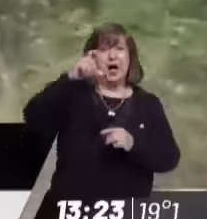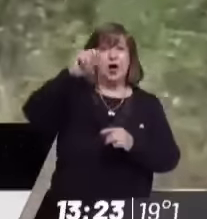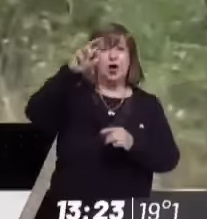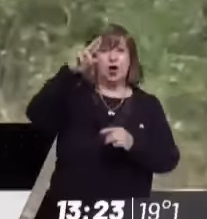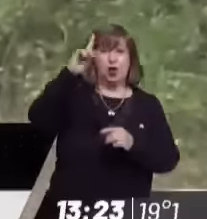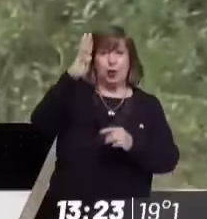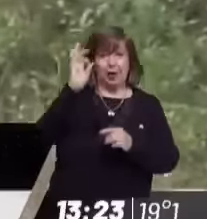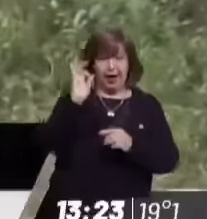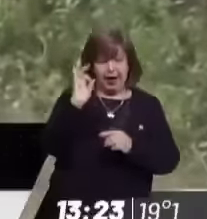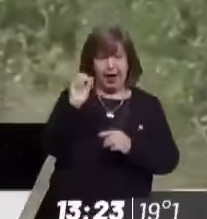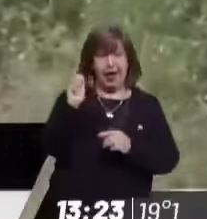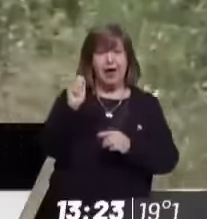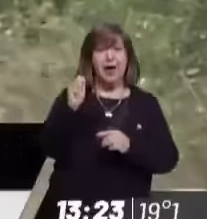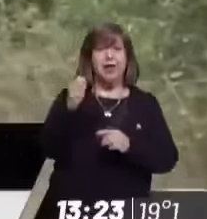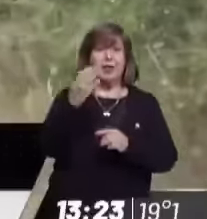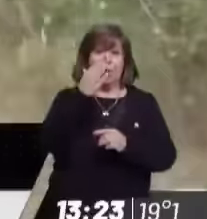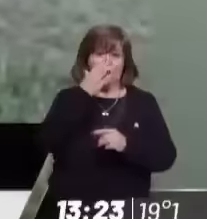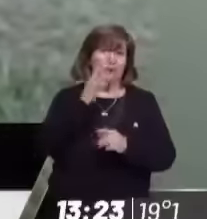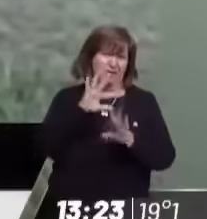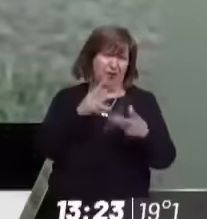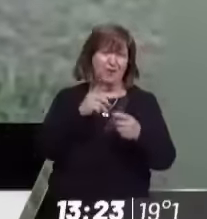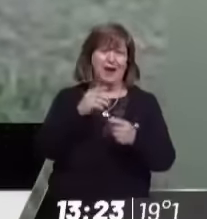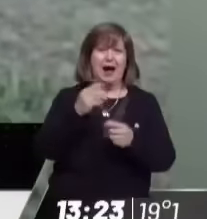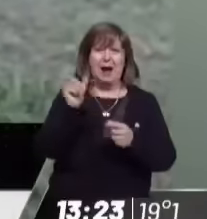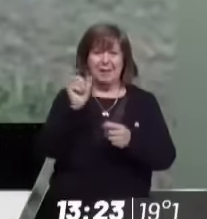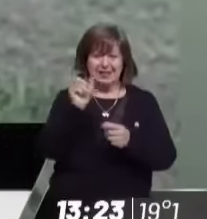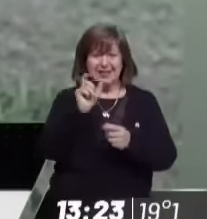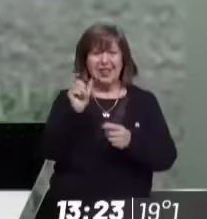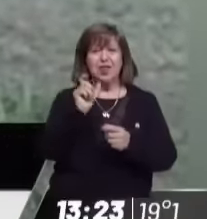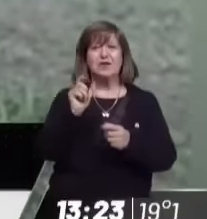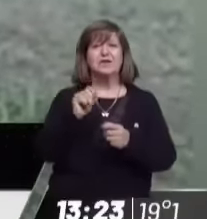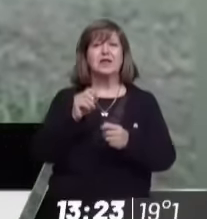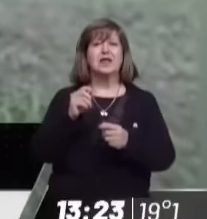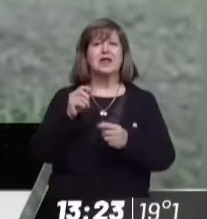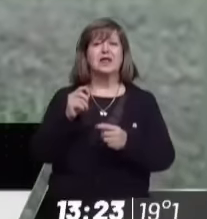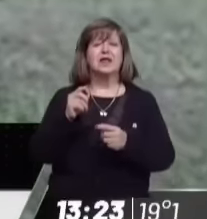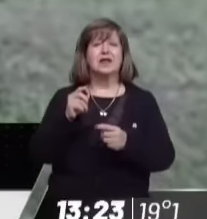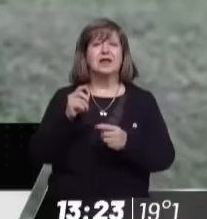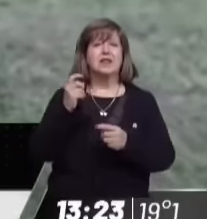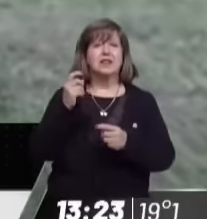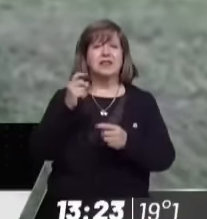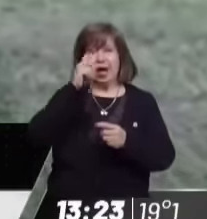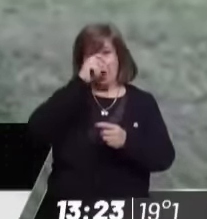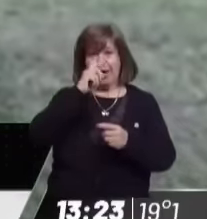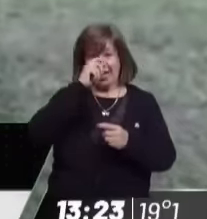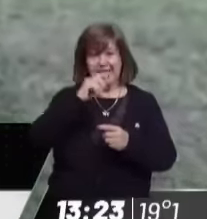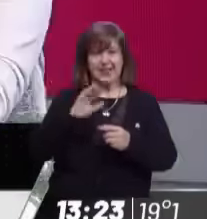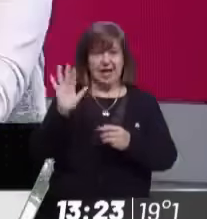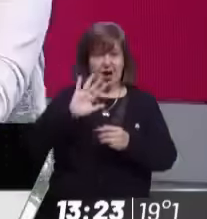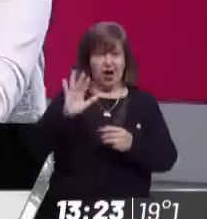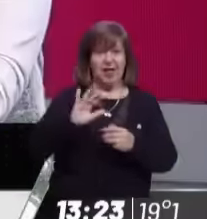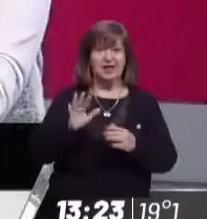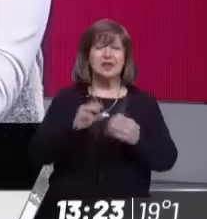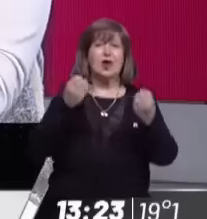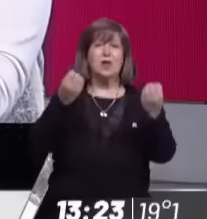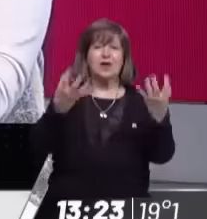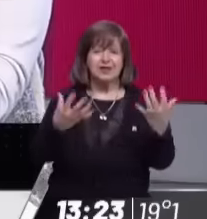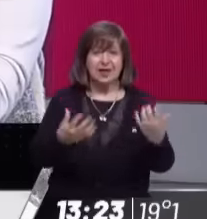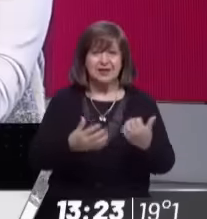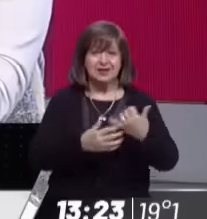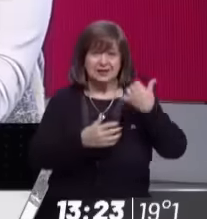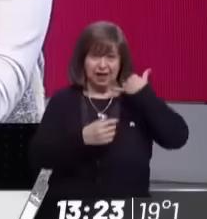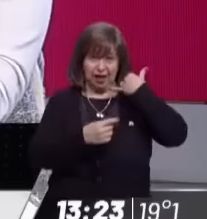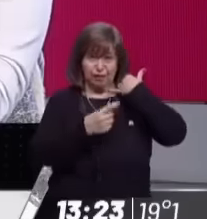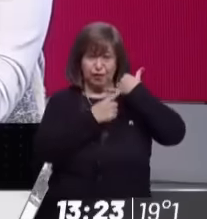con nosotros, es correntina ella. Judith, ¿cómo va? Noelia y Julián, te saludamos. Gracias por este momento. Hola, ¿cómo estás? Buenos días, ¿cómo